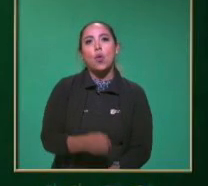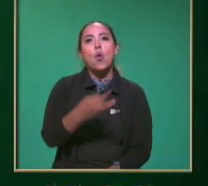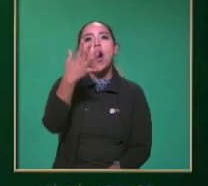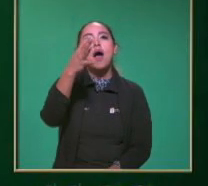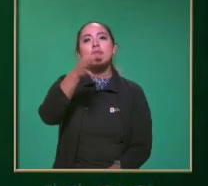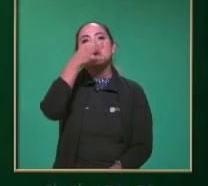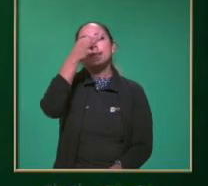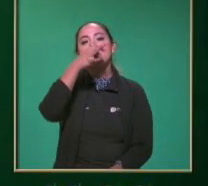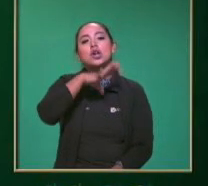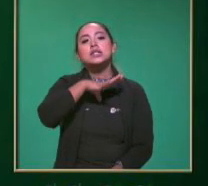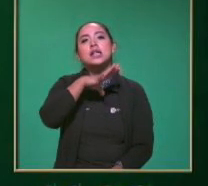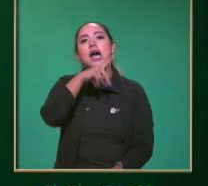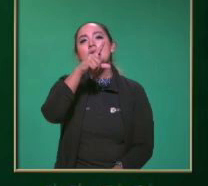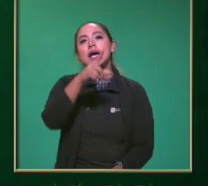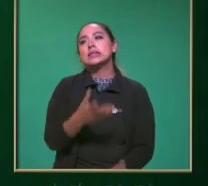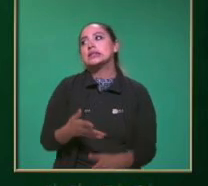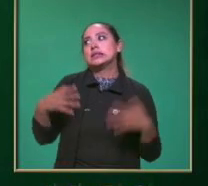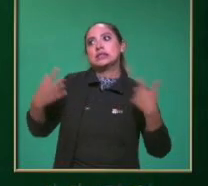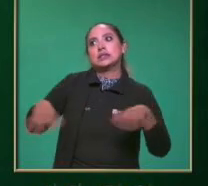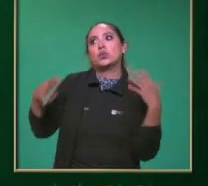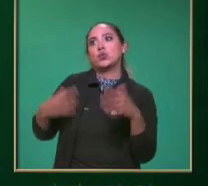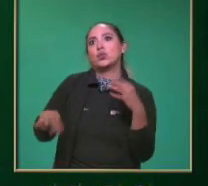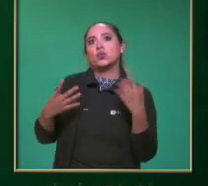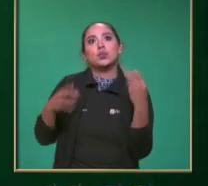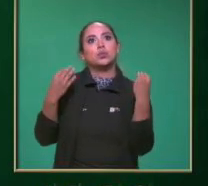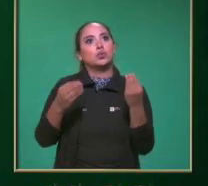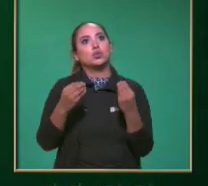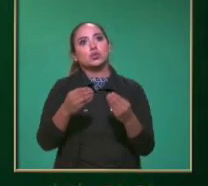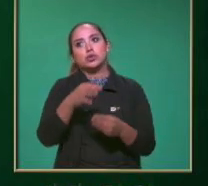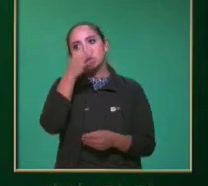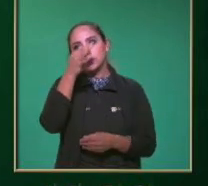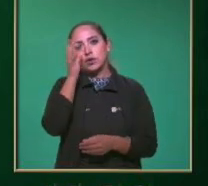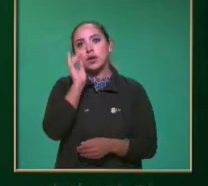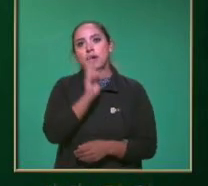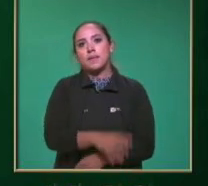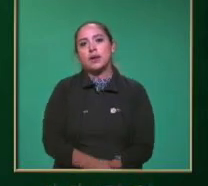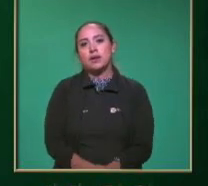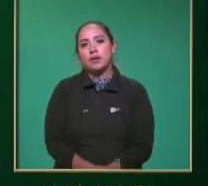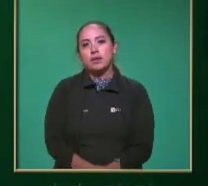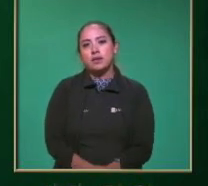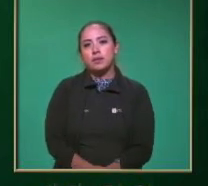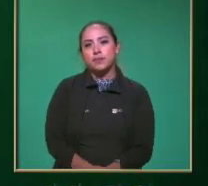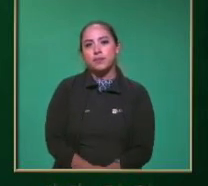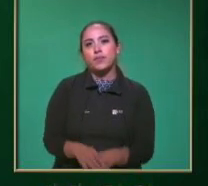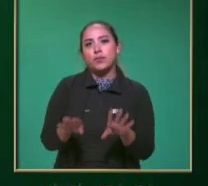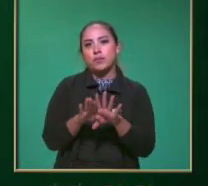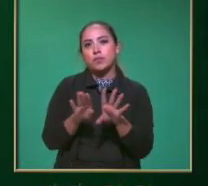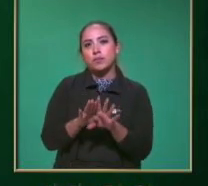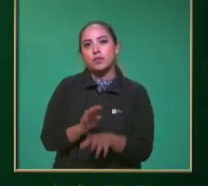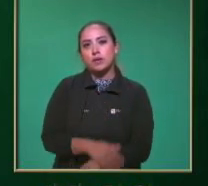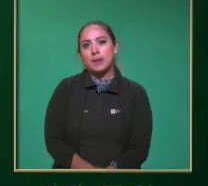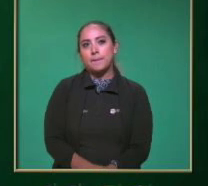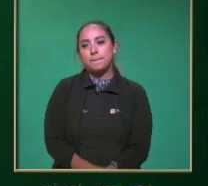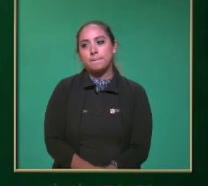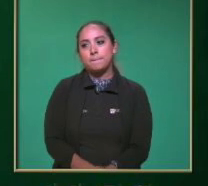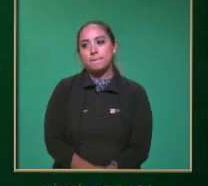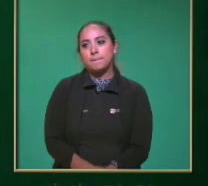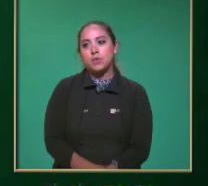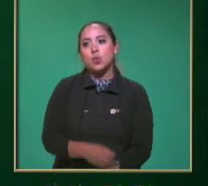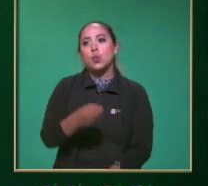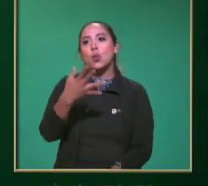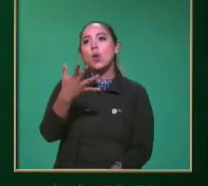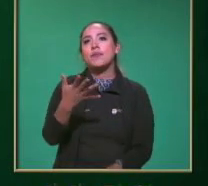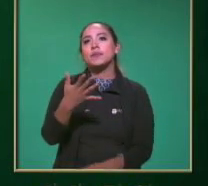flores hay. Híjole, aquí sí se ven muchas flores. Pero vamos a contar. En la primera fila, ¿cuántas hay,